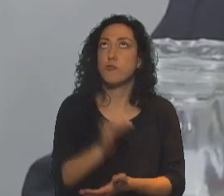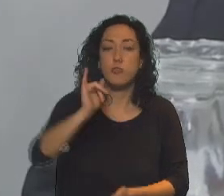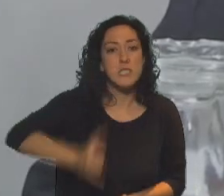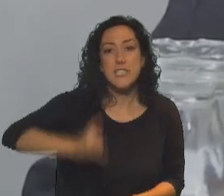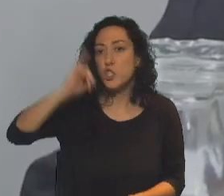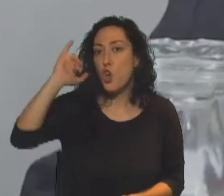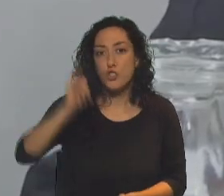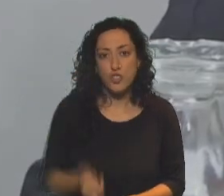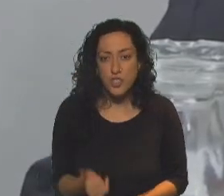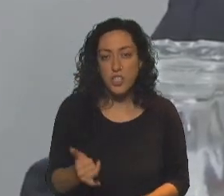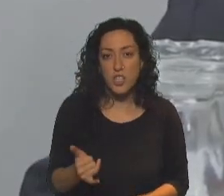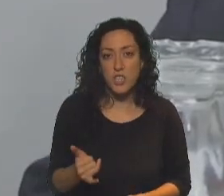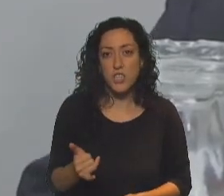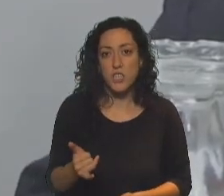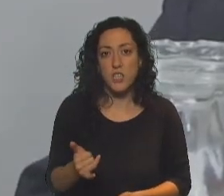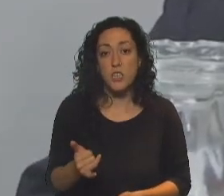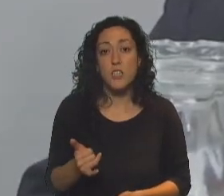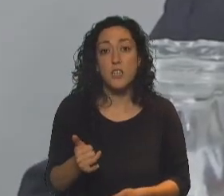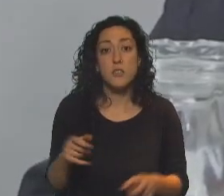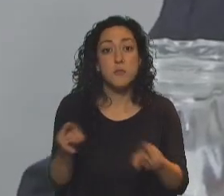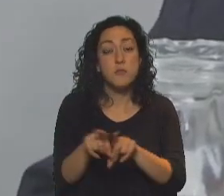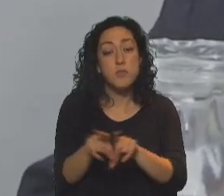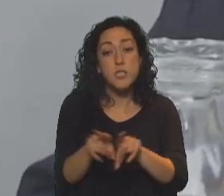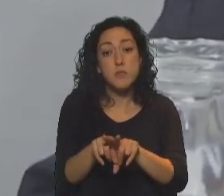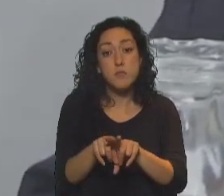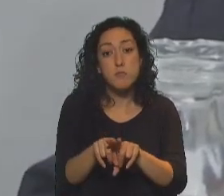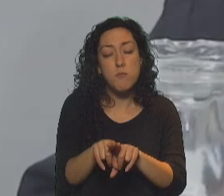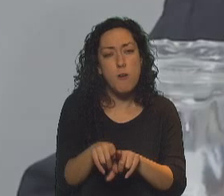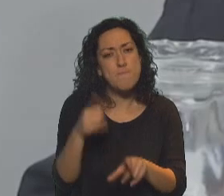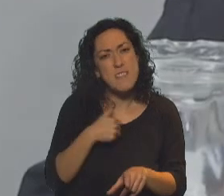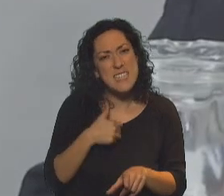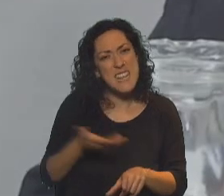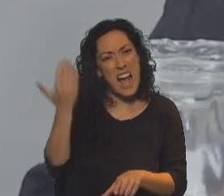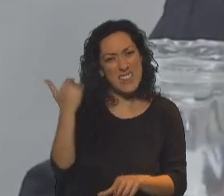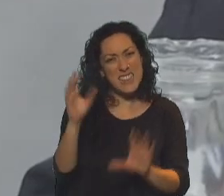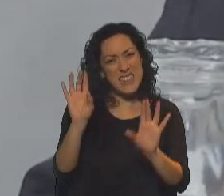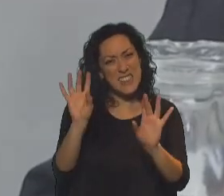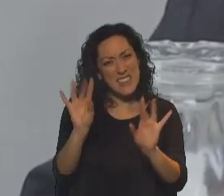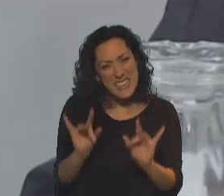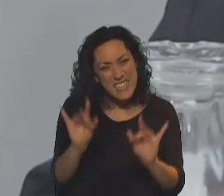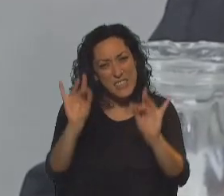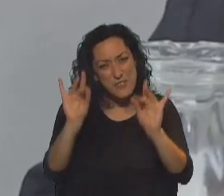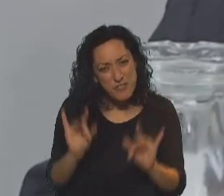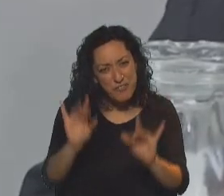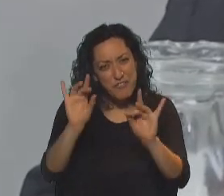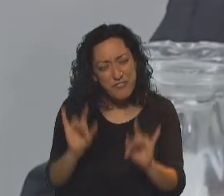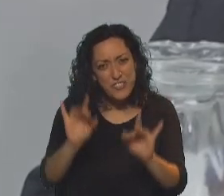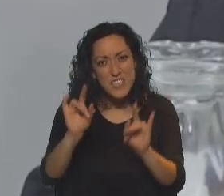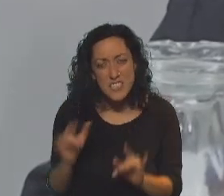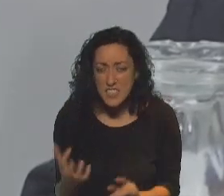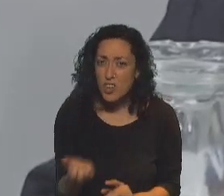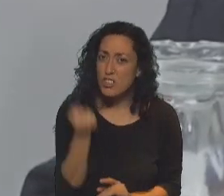de retomar un camino que costó mucho en la Argentina, costó mucho, mucho, mucho,